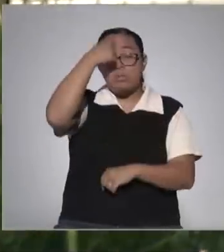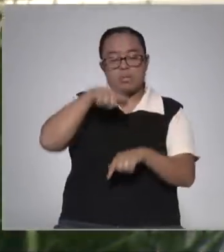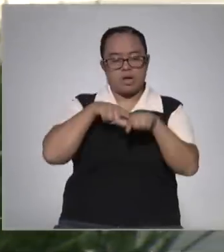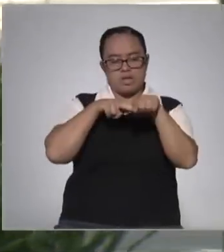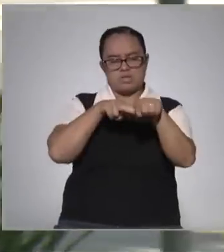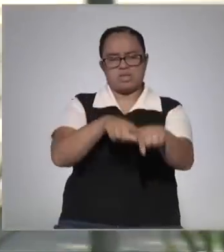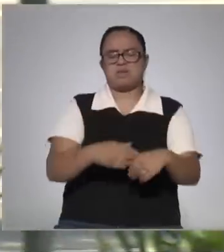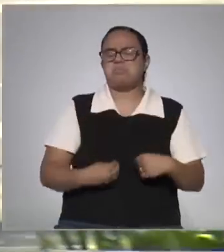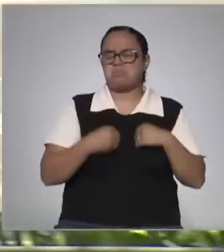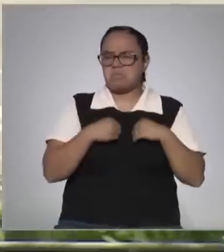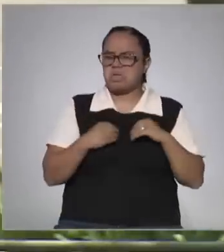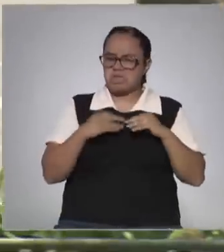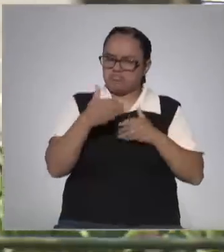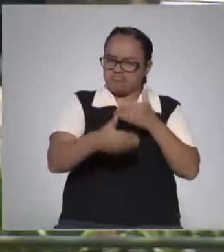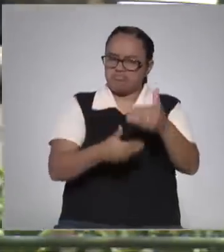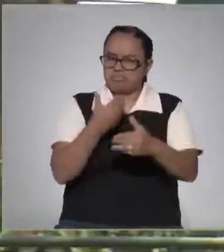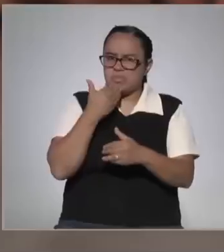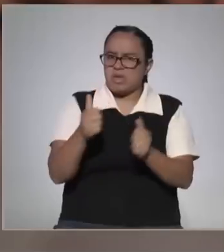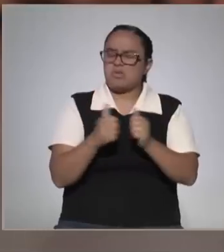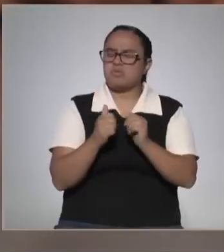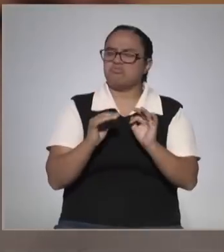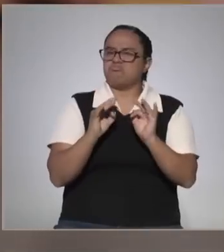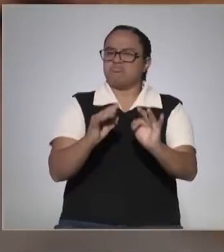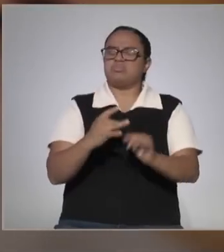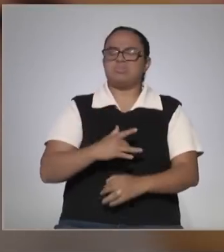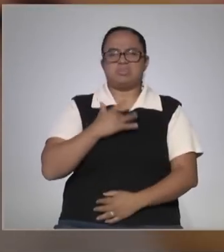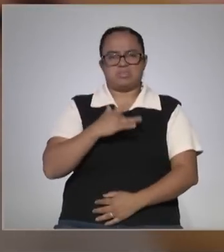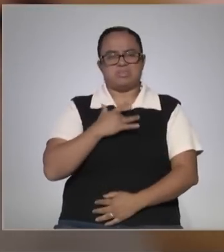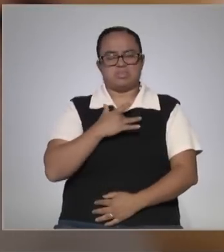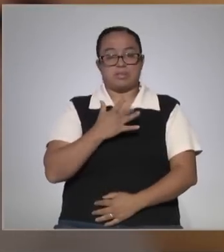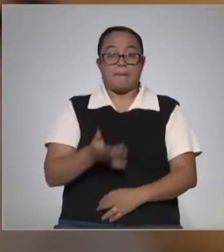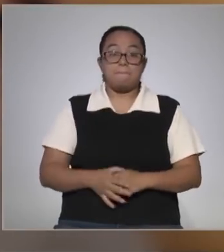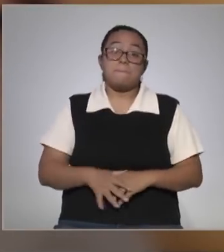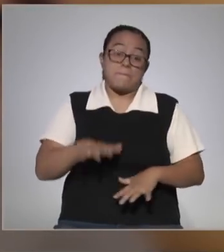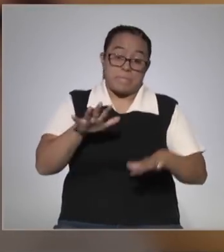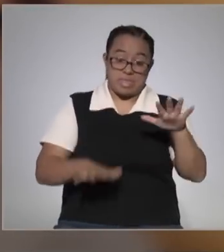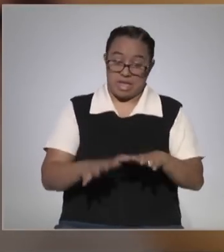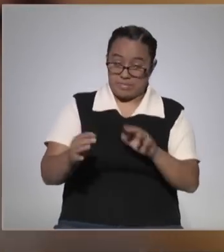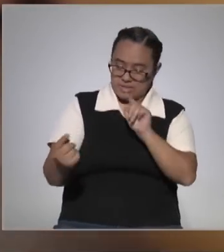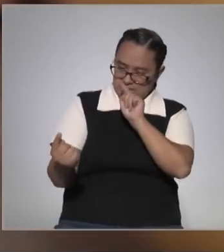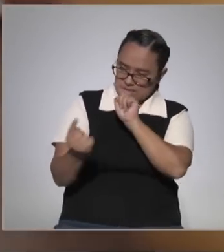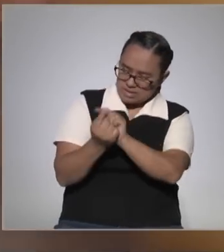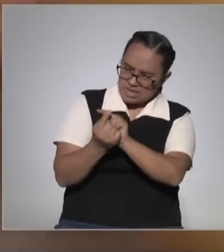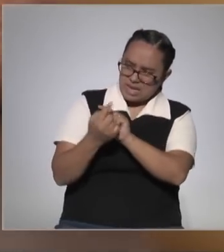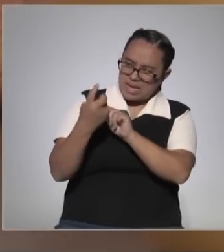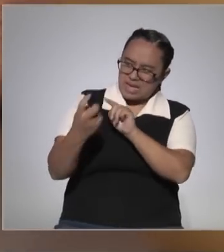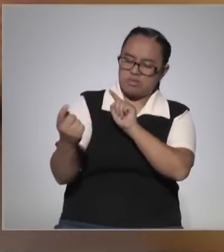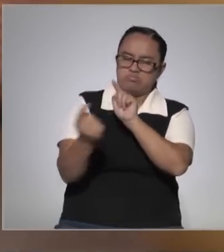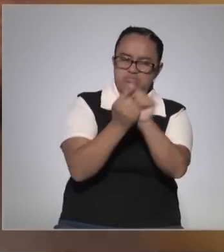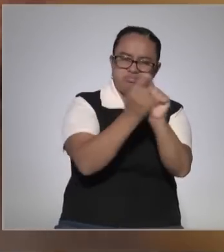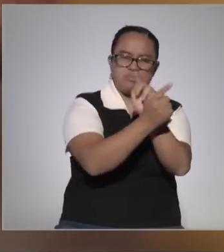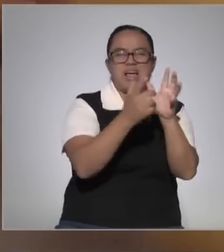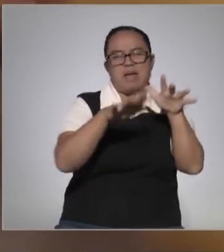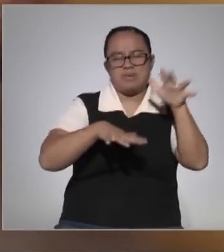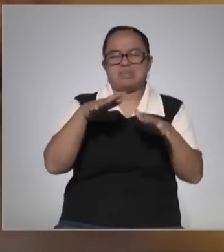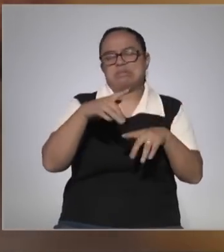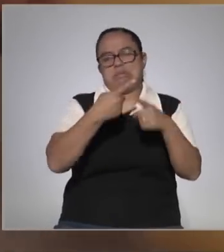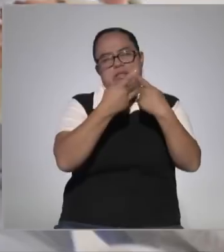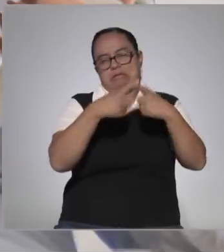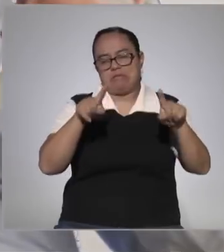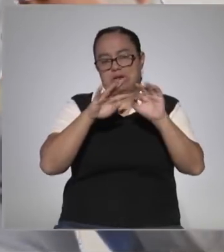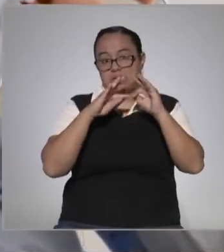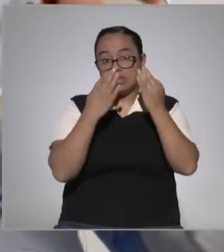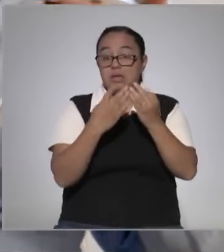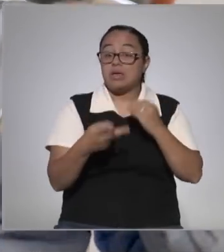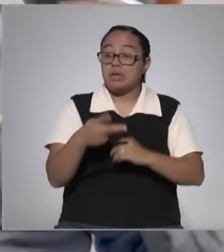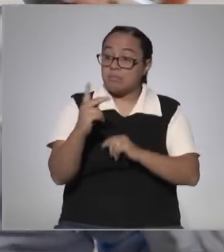vida activa y satisfactoria. Aunque las formas de vincularse cambian con el tiempo, el deseo de conexión